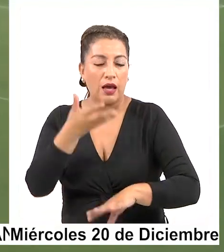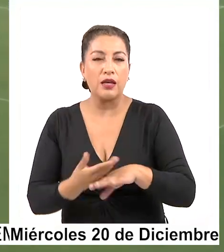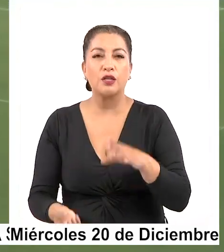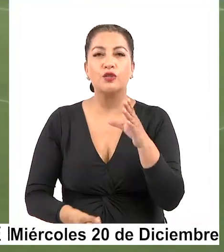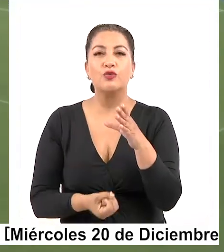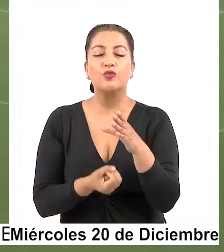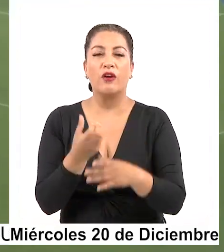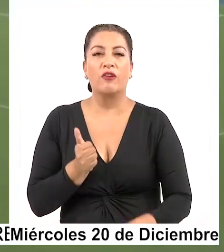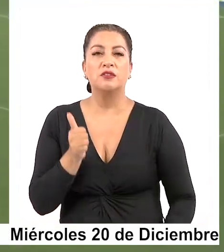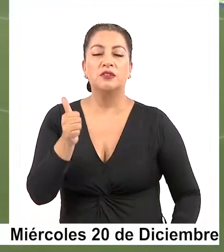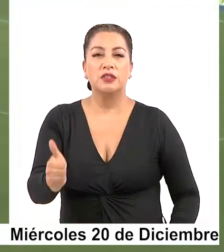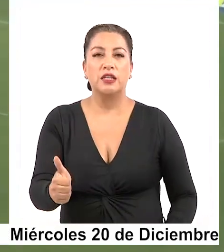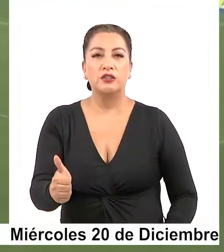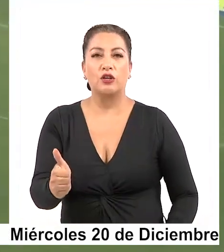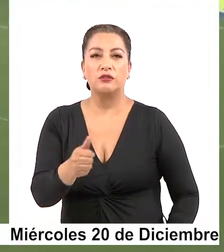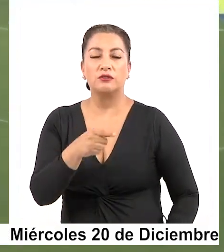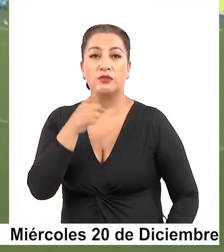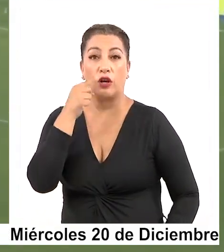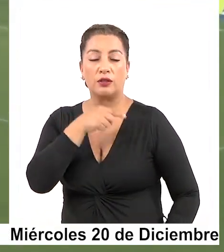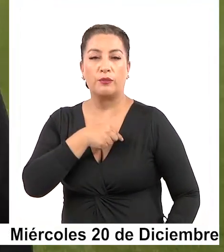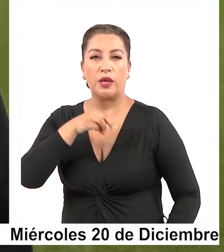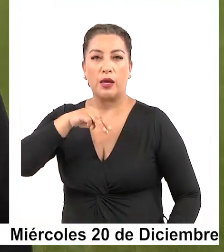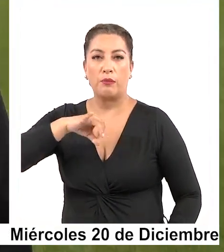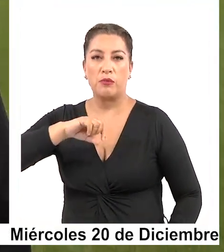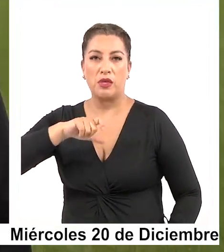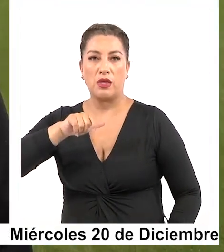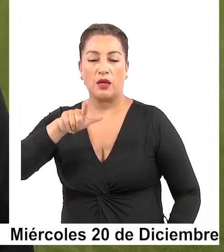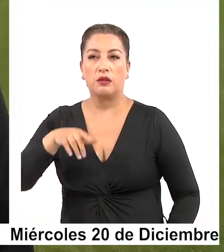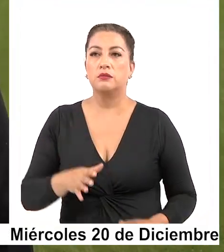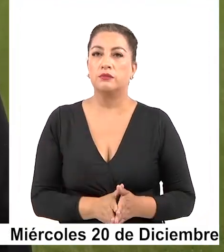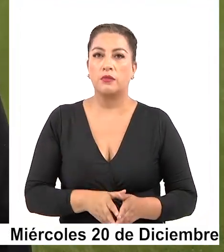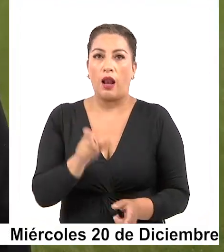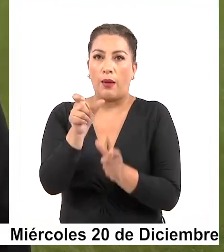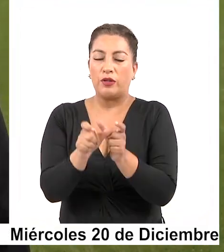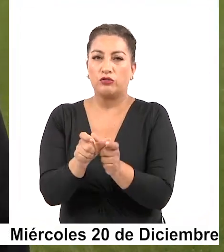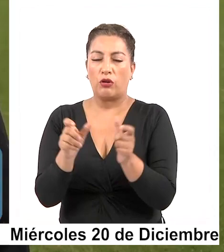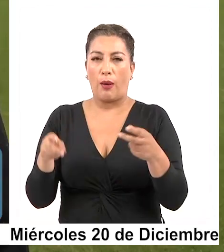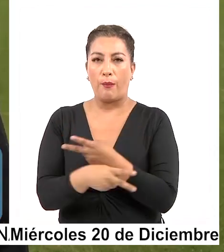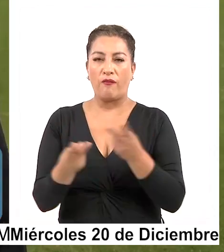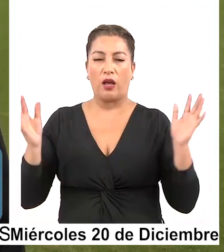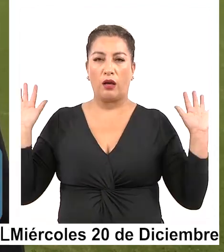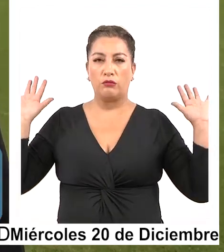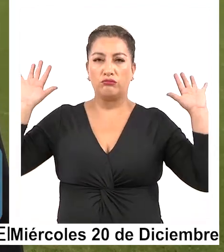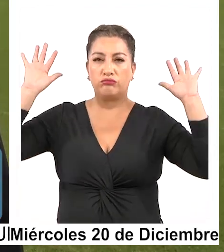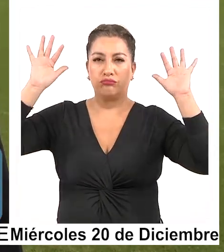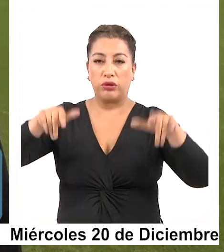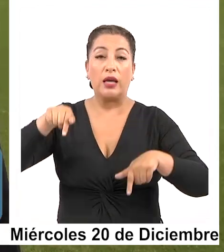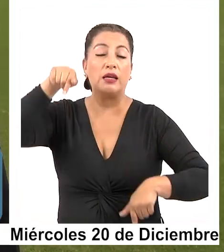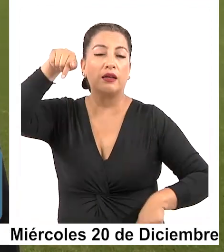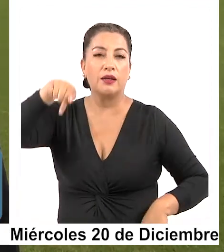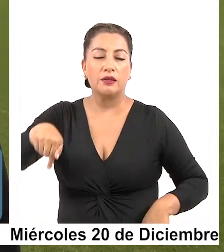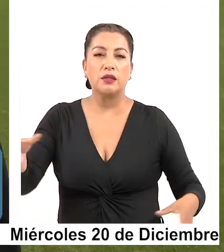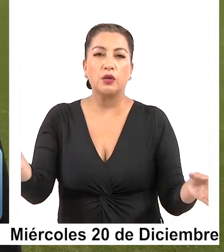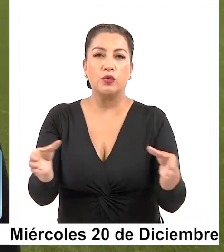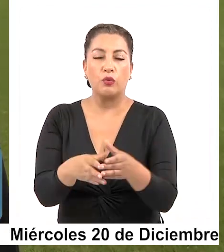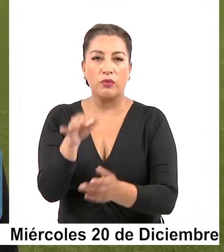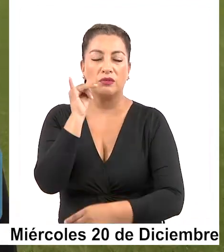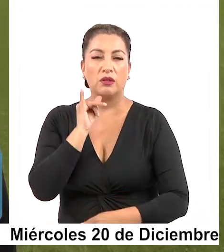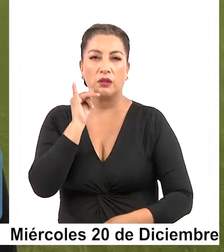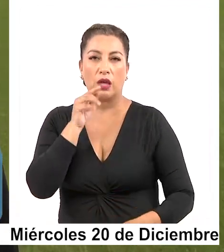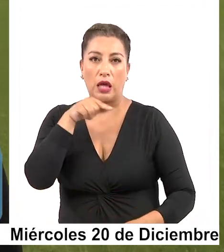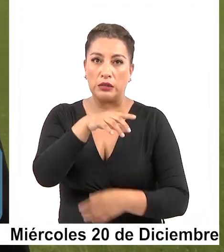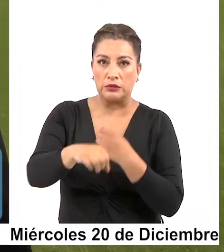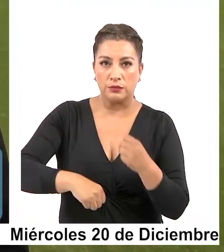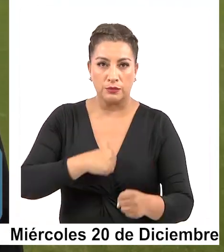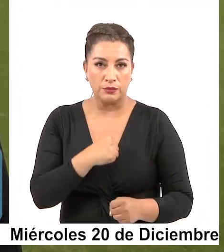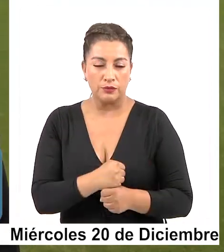nuevo director técnico Miguel Ramírez. El marco de público del club durante el